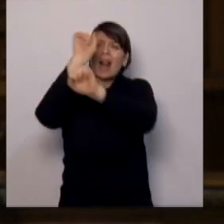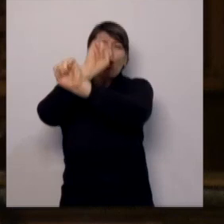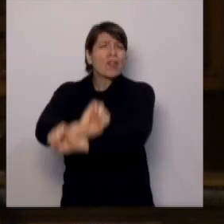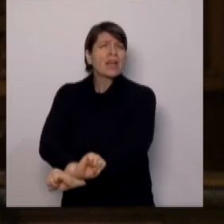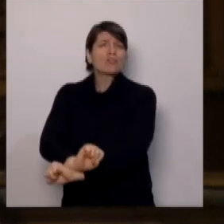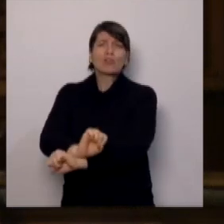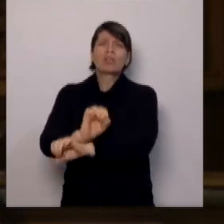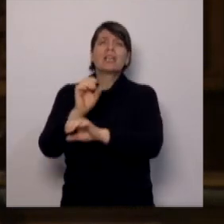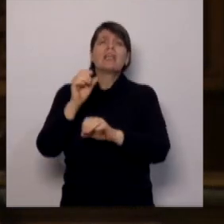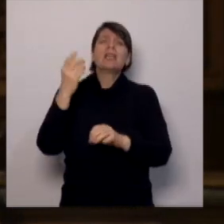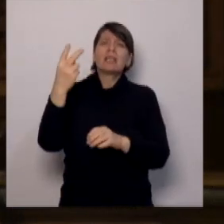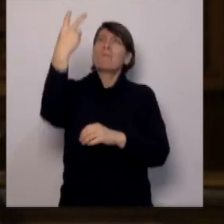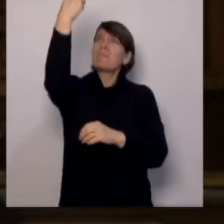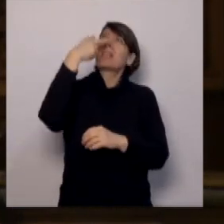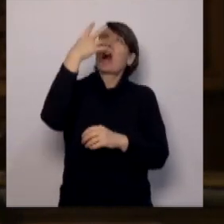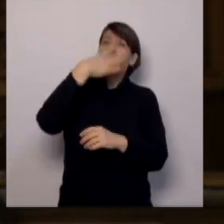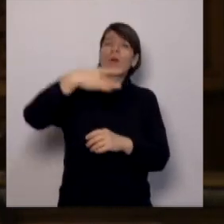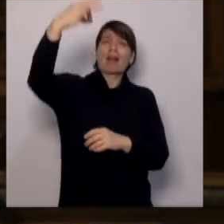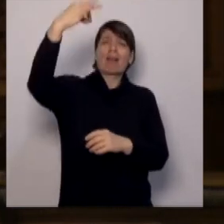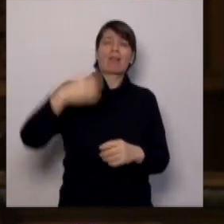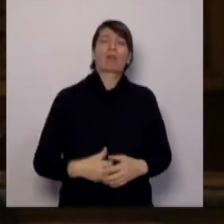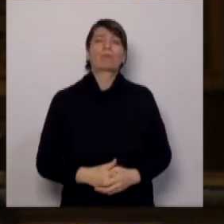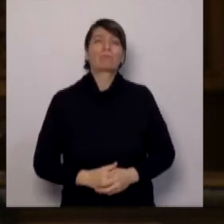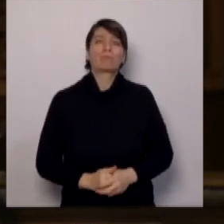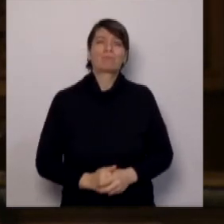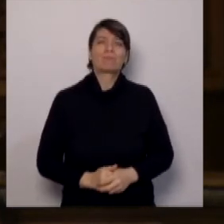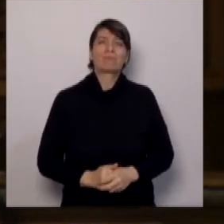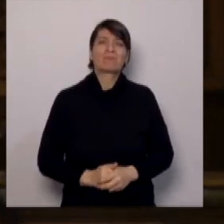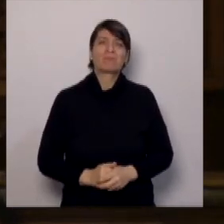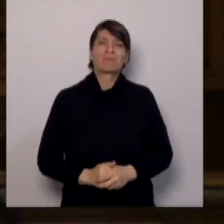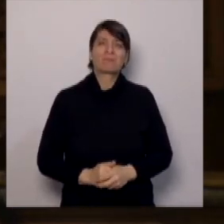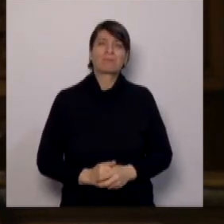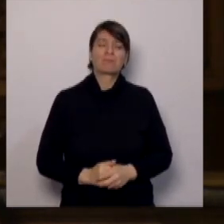y cuéntanos entre tus elegidos.